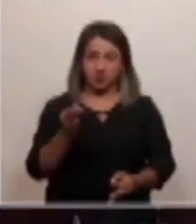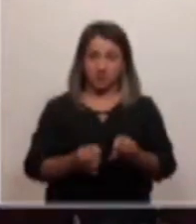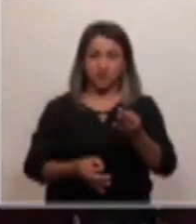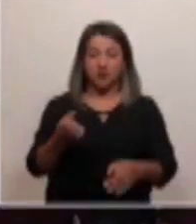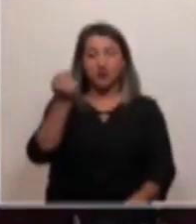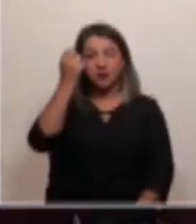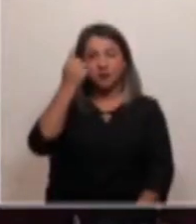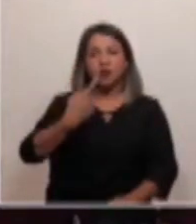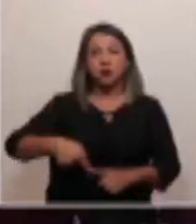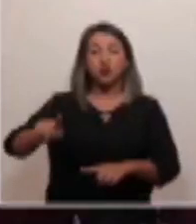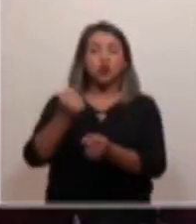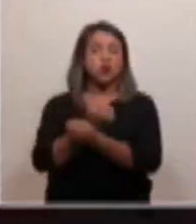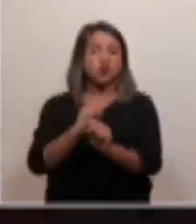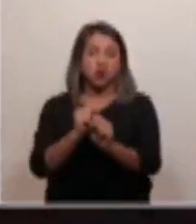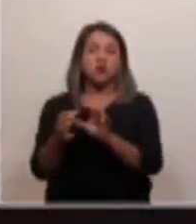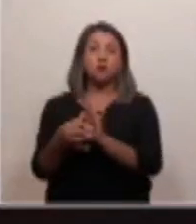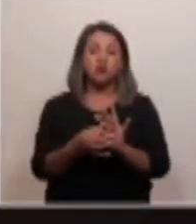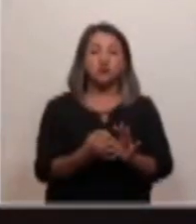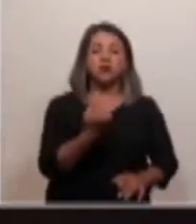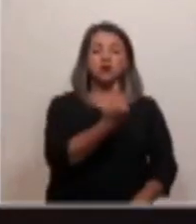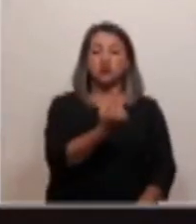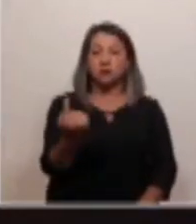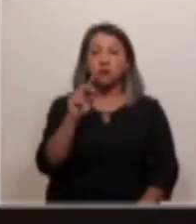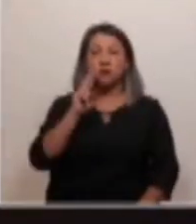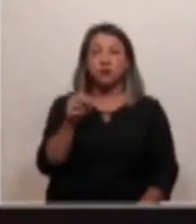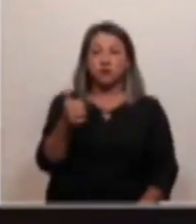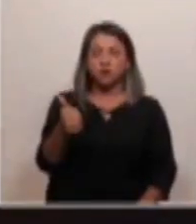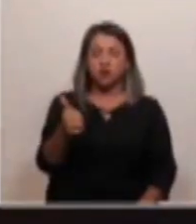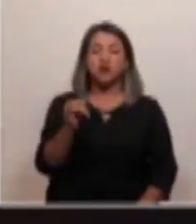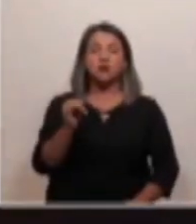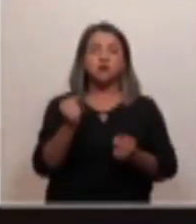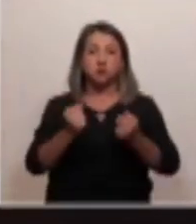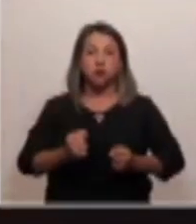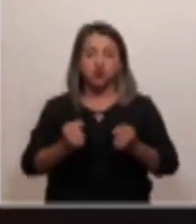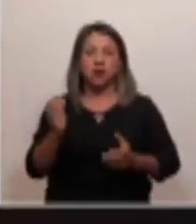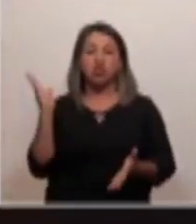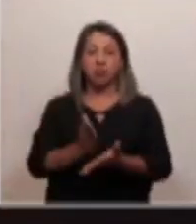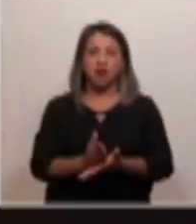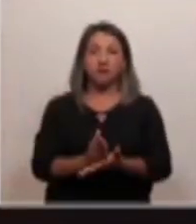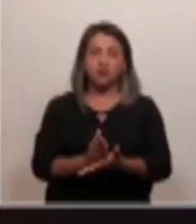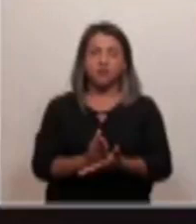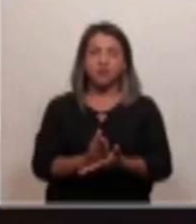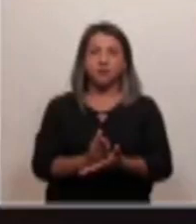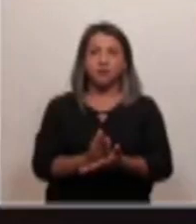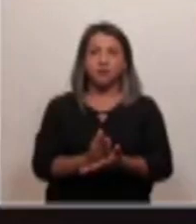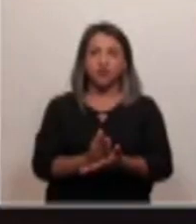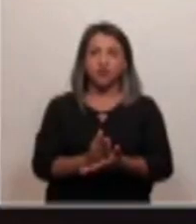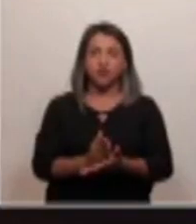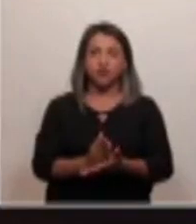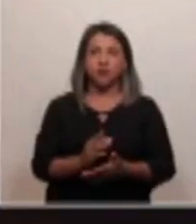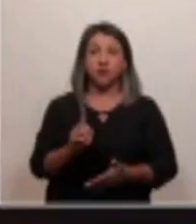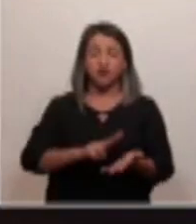Entendemos que otros no pueden hacerlo por razones particulares, nos parece bien, pero sí pueden y deben condenar el